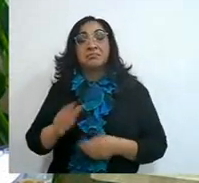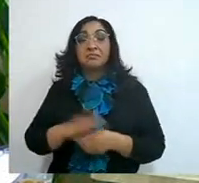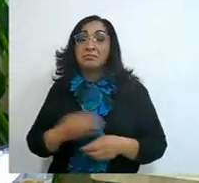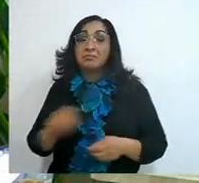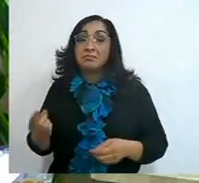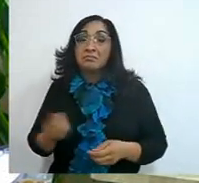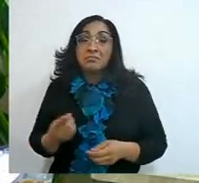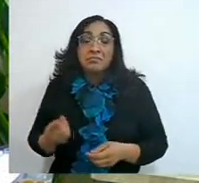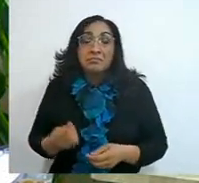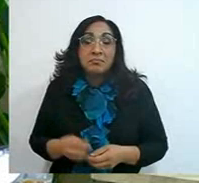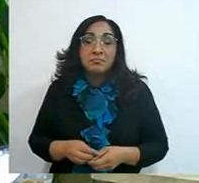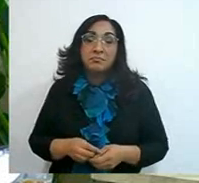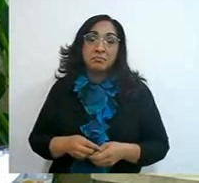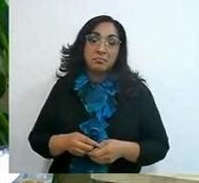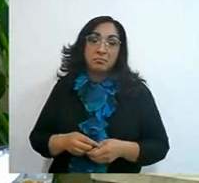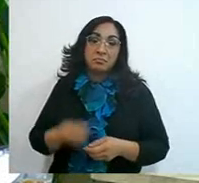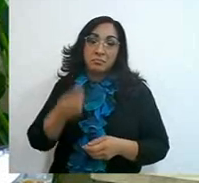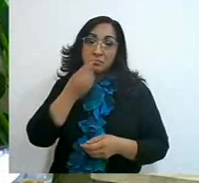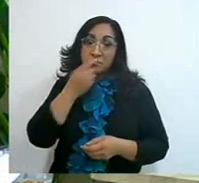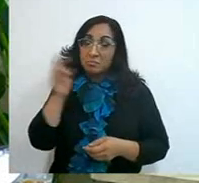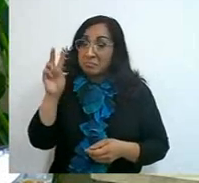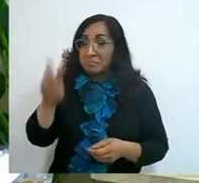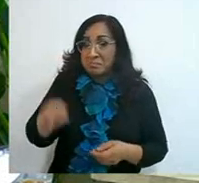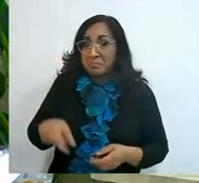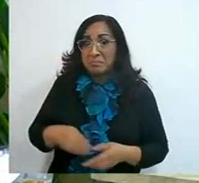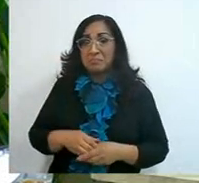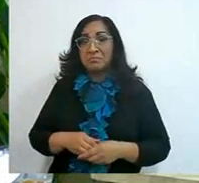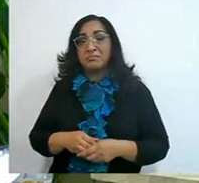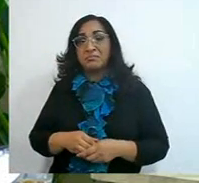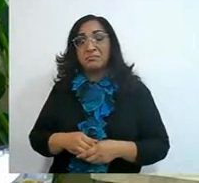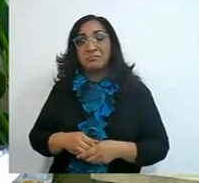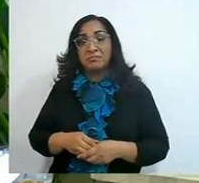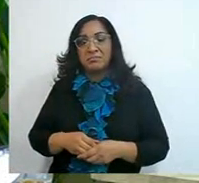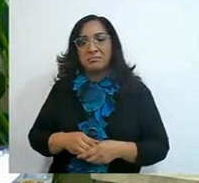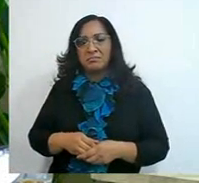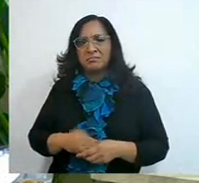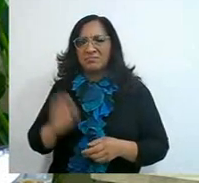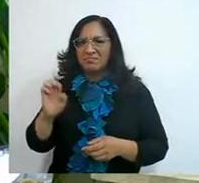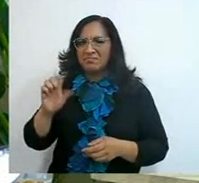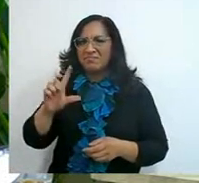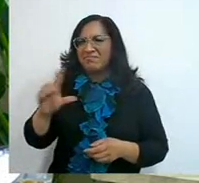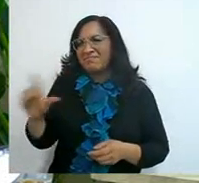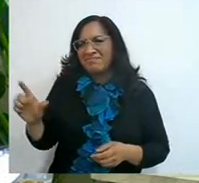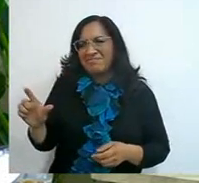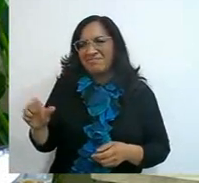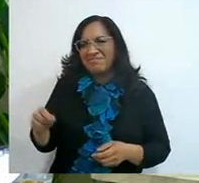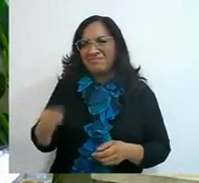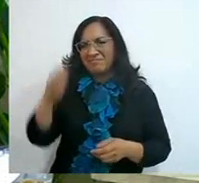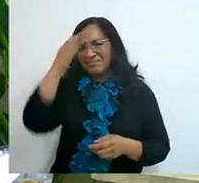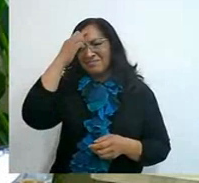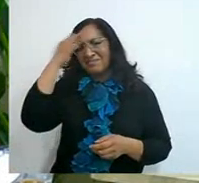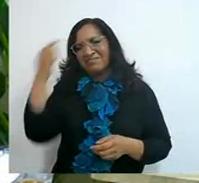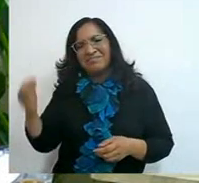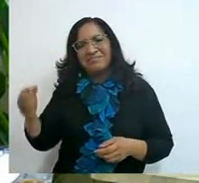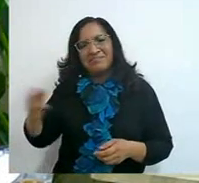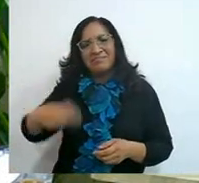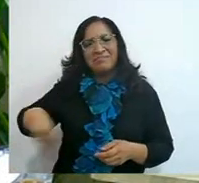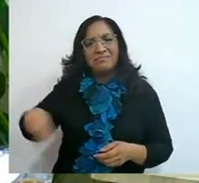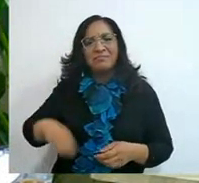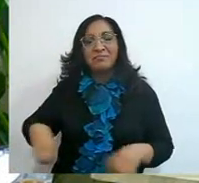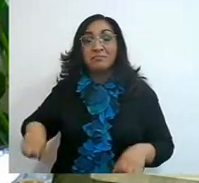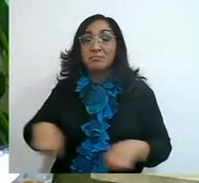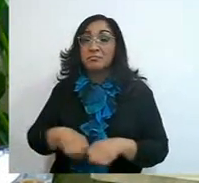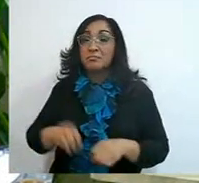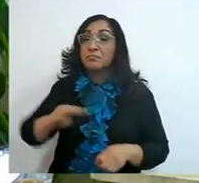ahí, no les parecía. Entonces, ellos eran fáciles, buscaban cómo apagar a